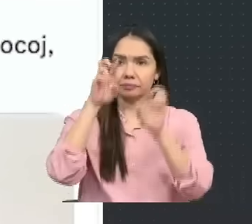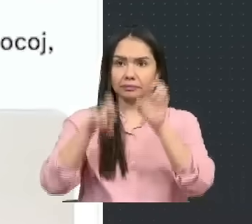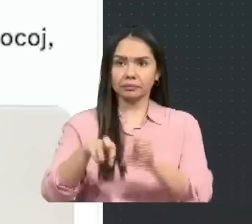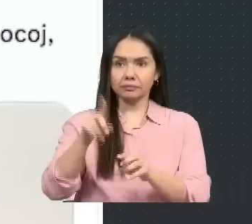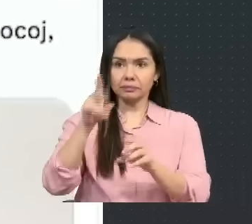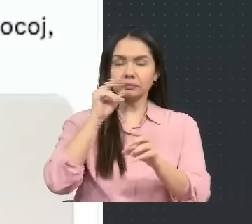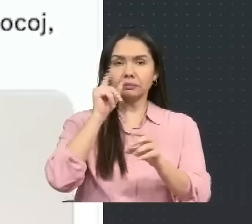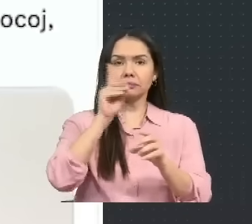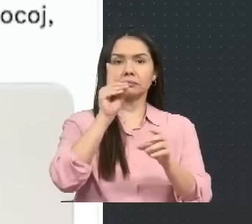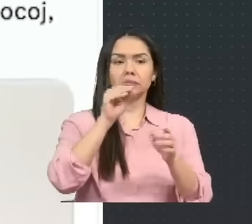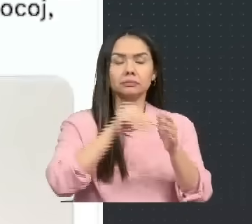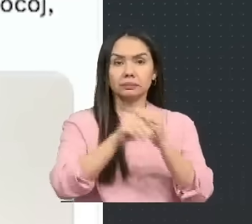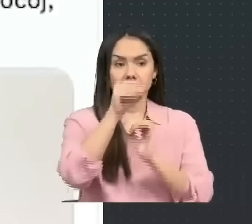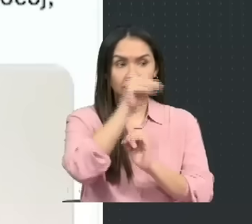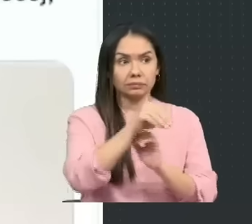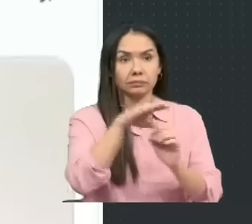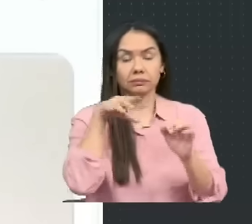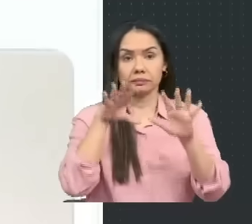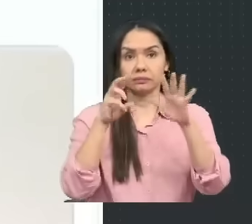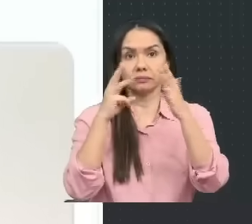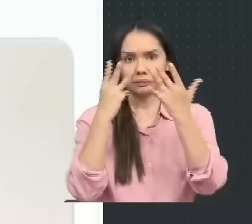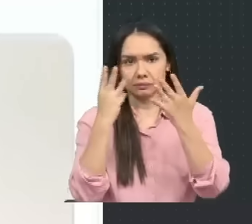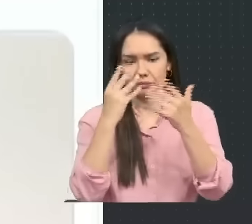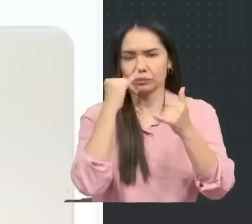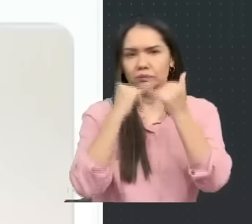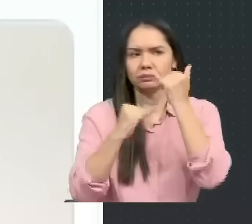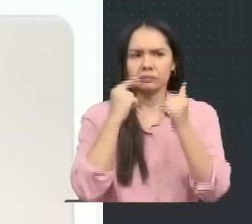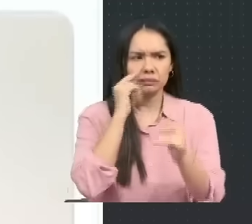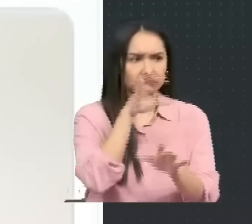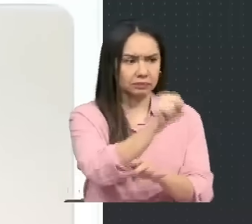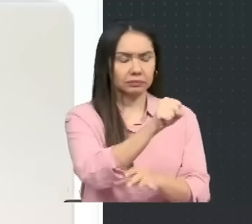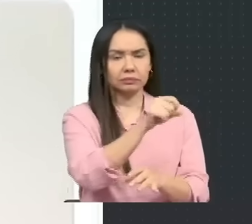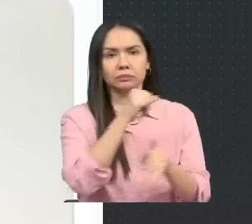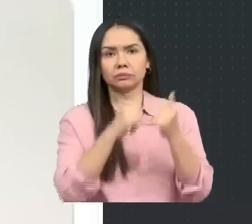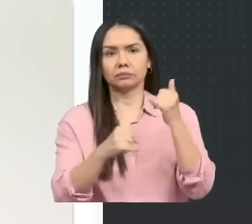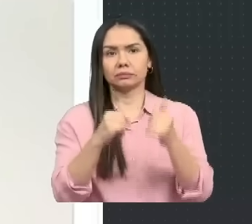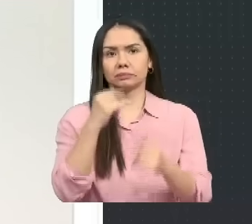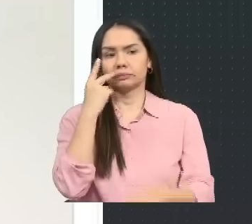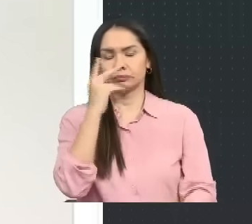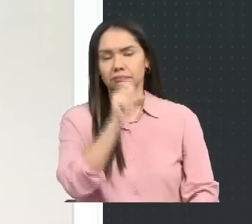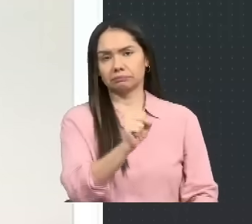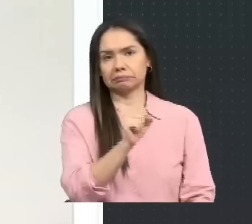sector de la zona 18, lugar donde fue visto por última vez.